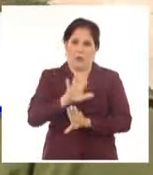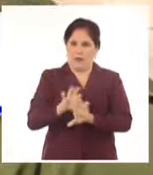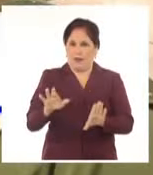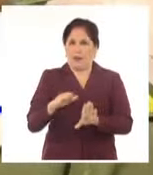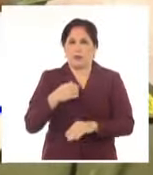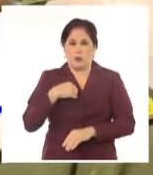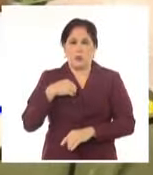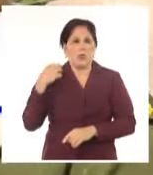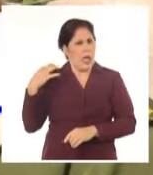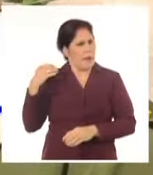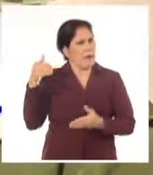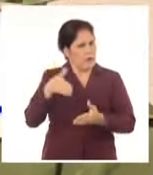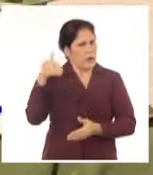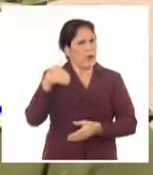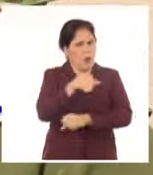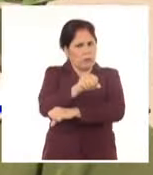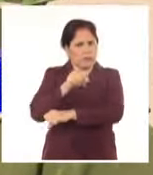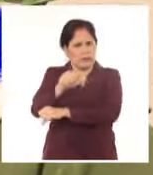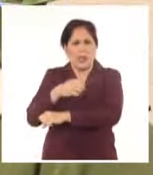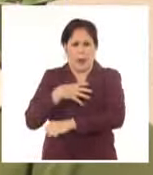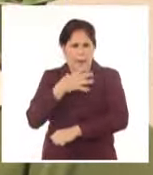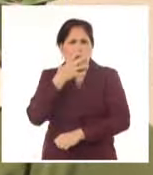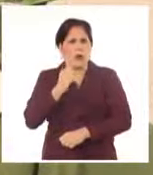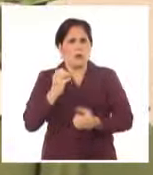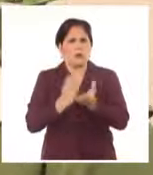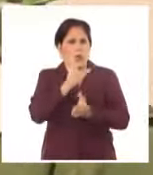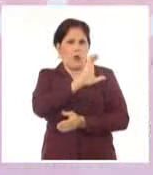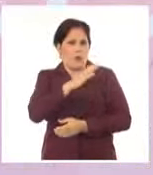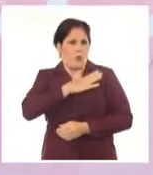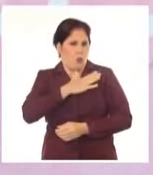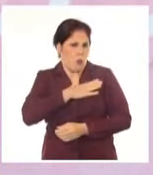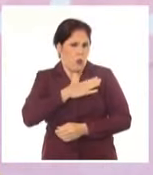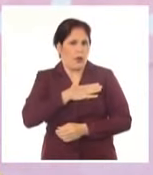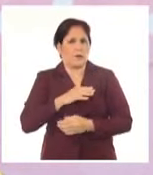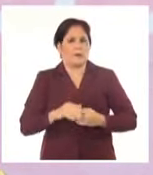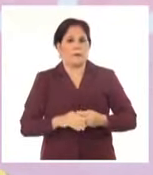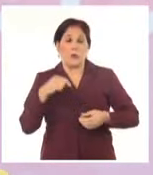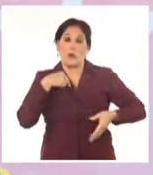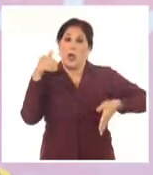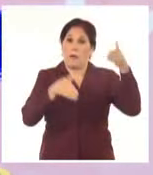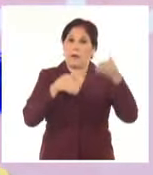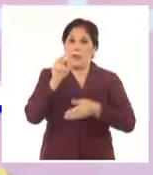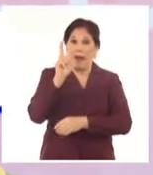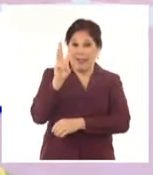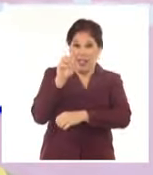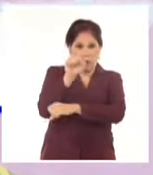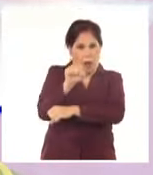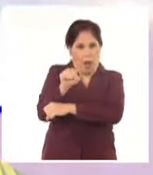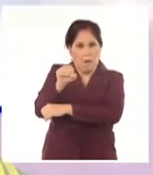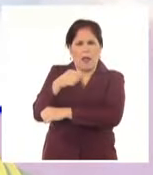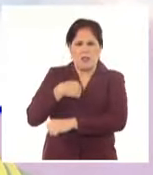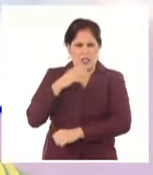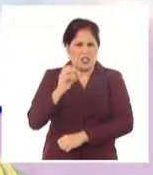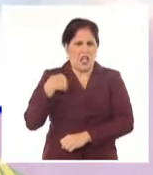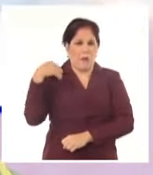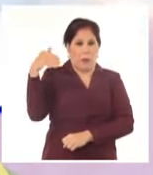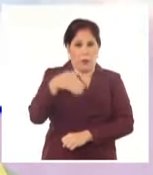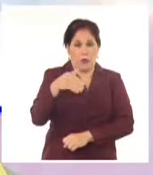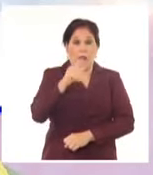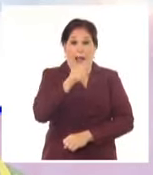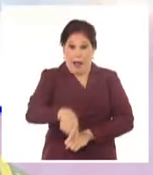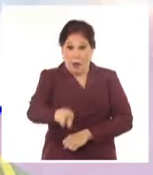Y bueno, estamos aquí representando nuestra escuela y la batería. He participado en las tres salvas y esto es un orgullo porque es el 171 aniversario